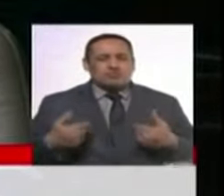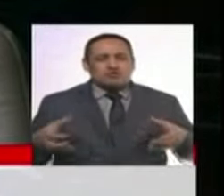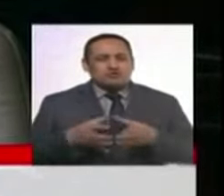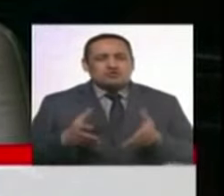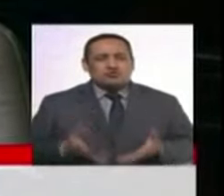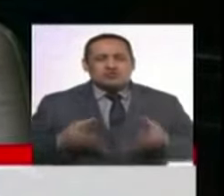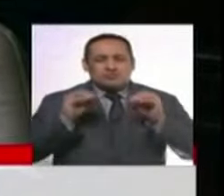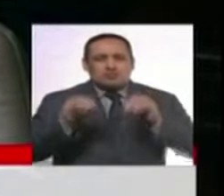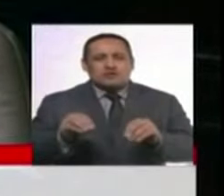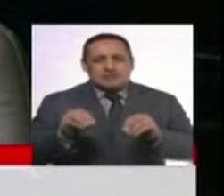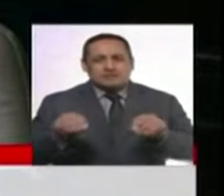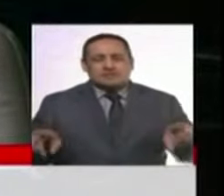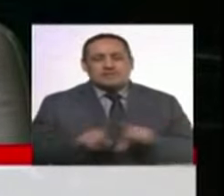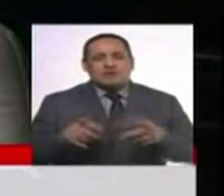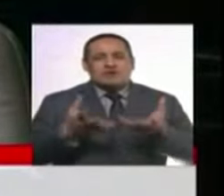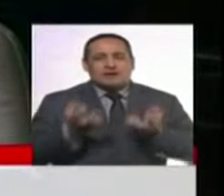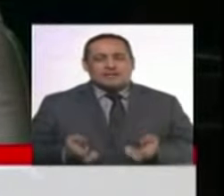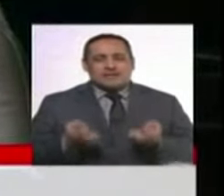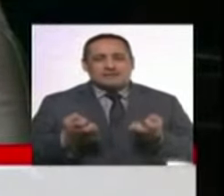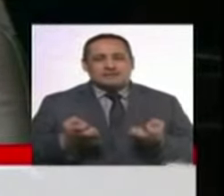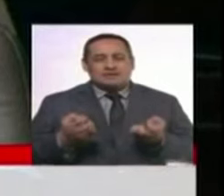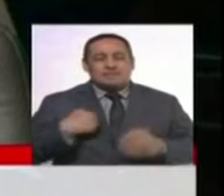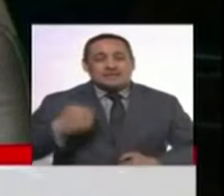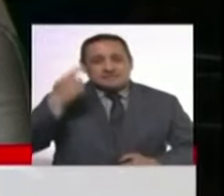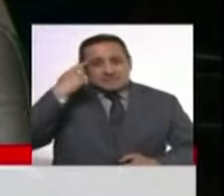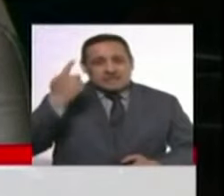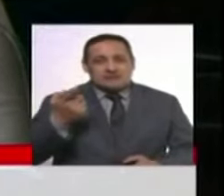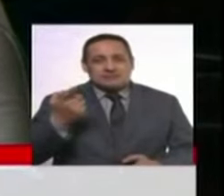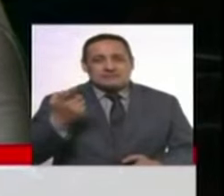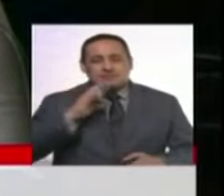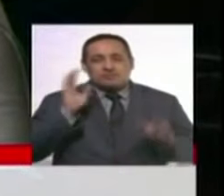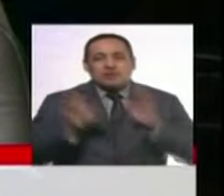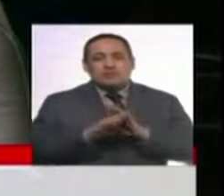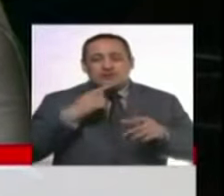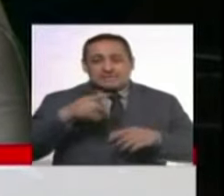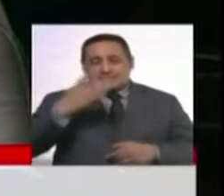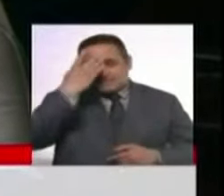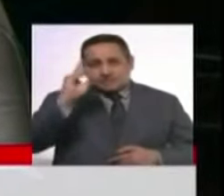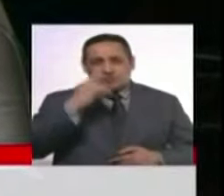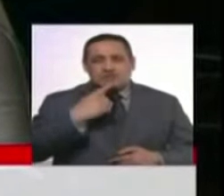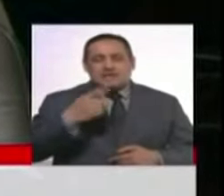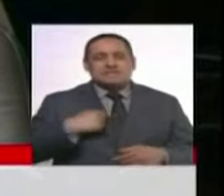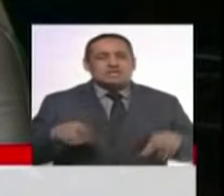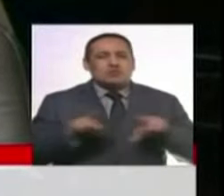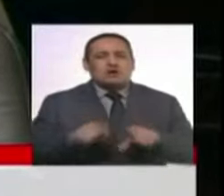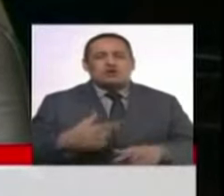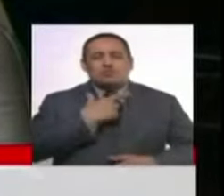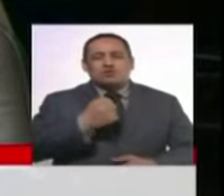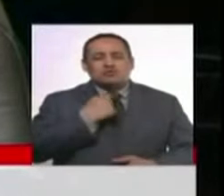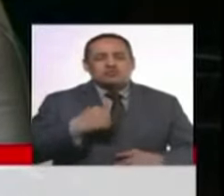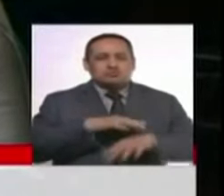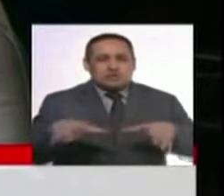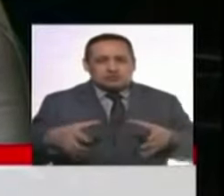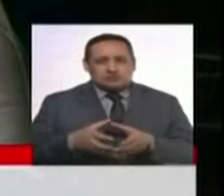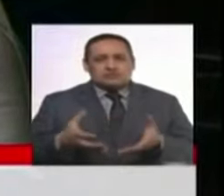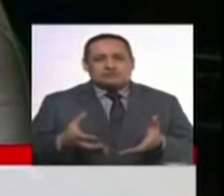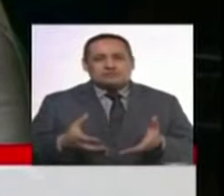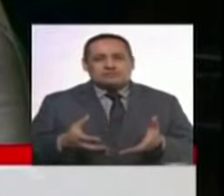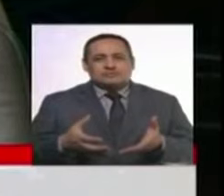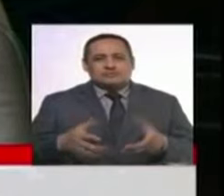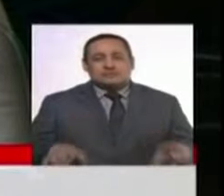poner o querer o pretender que esas decisiones sean como nos agraden a nosotros